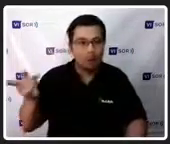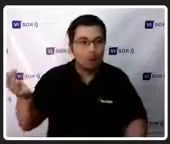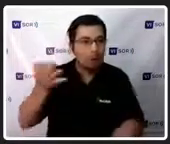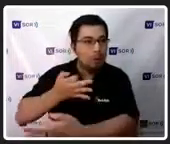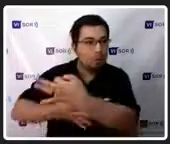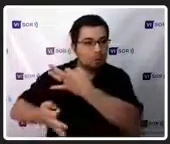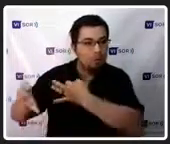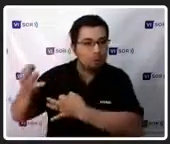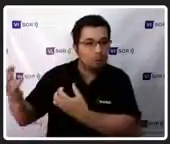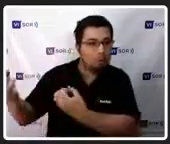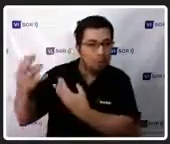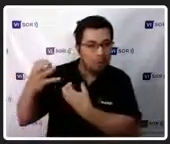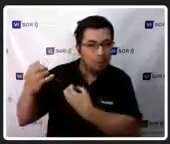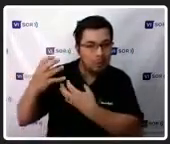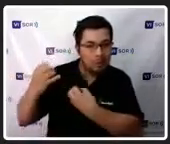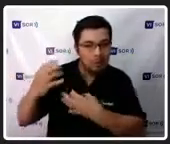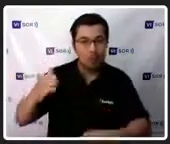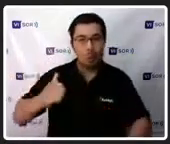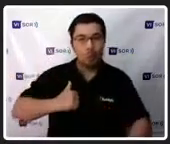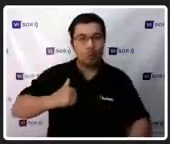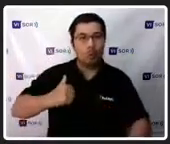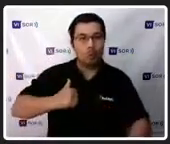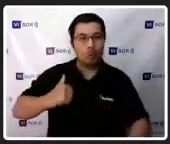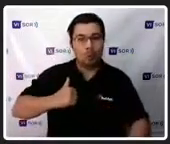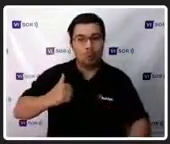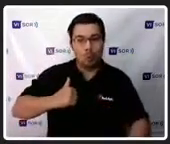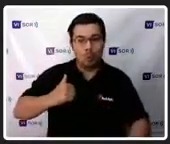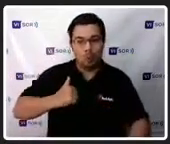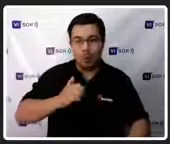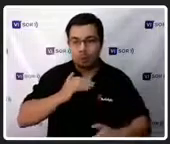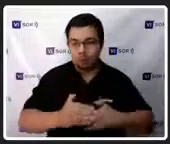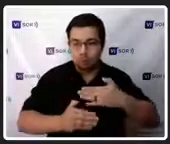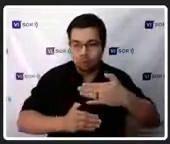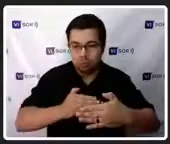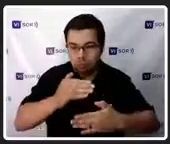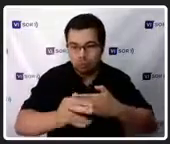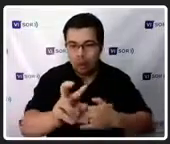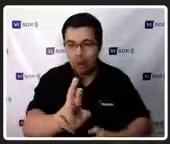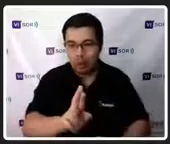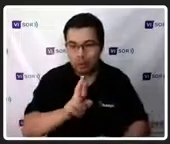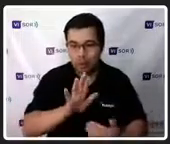Y funcionaba y el resultado era el esperado. Entonces, obviamente no